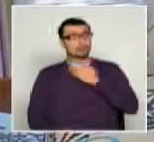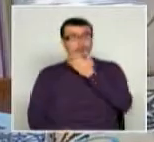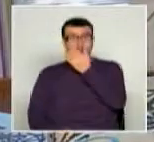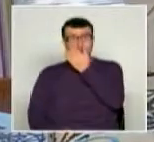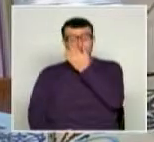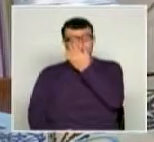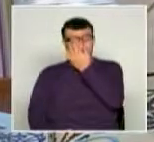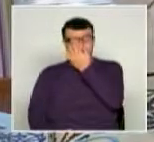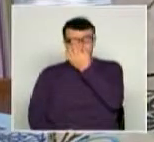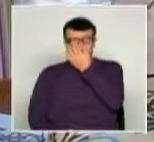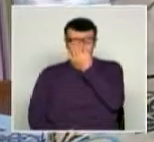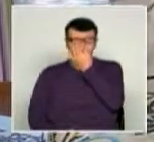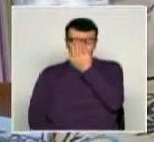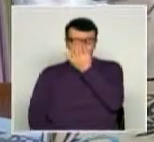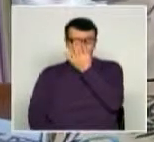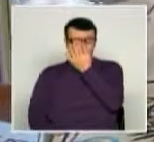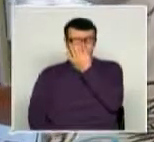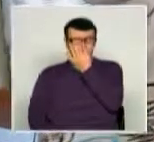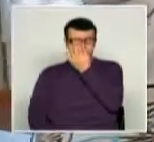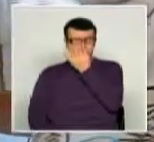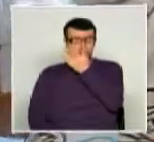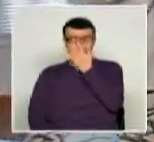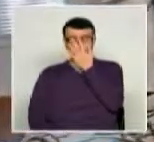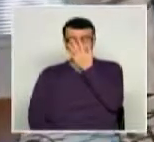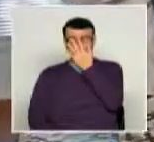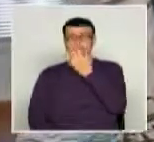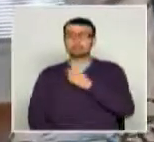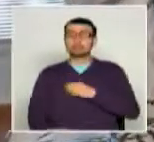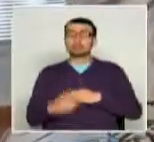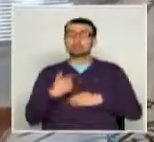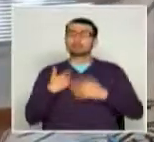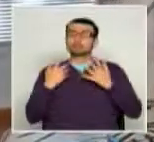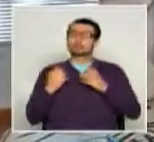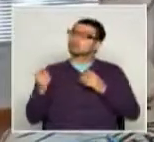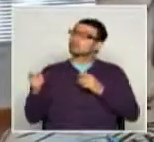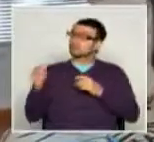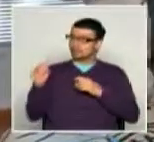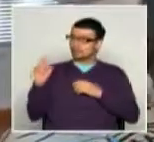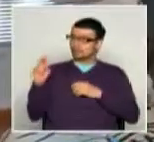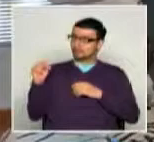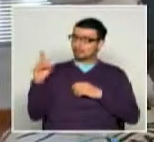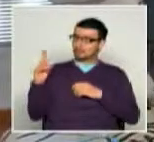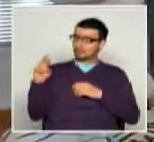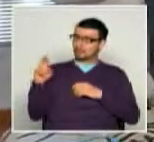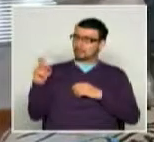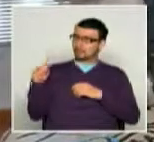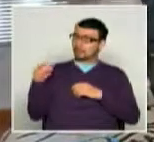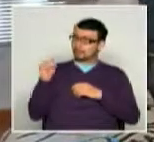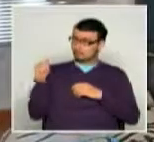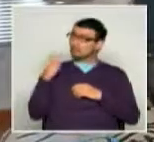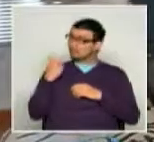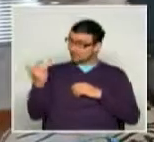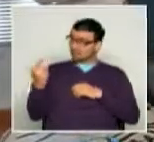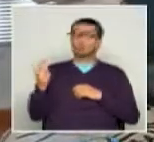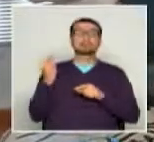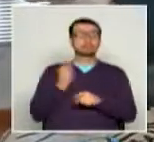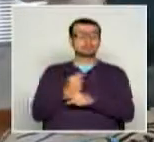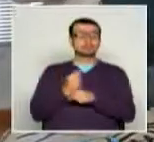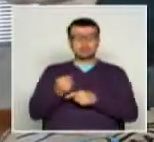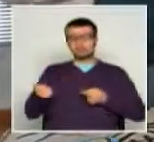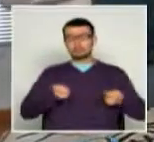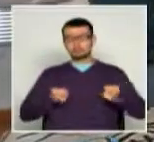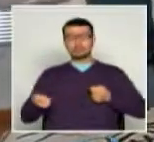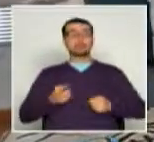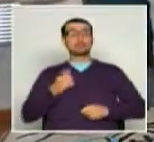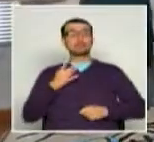Bueno, vamos a hablar del aurículo, pero antes quería complementar algo que dijo Andrés sobre el manejo del dolor. Por ejemplo, en el